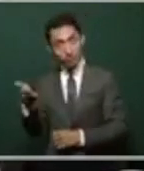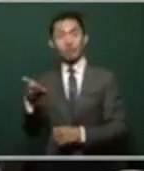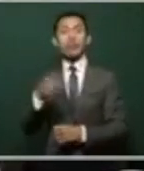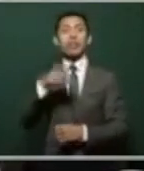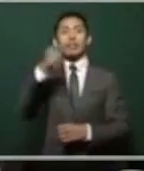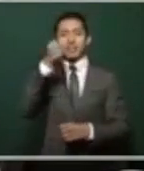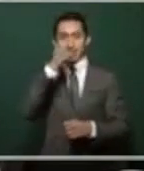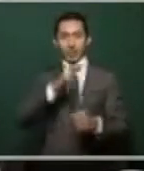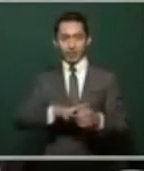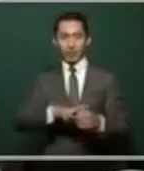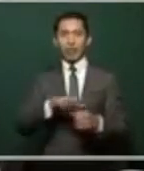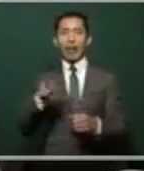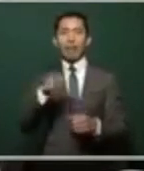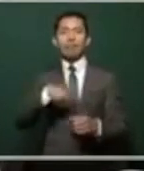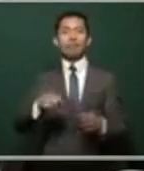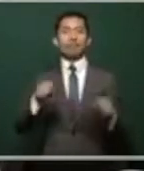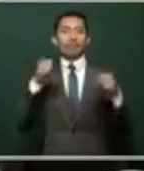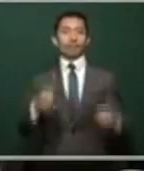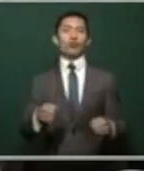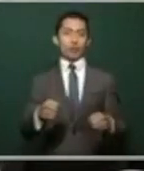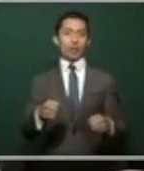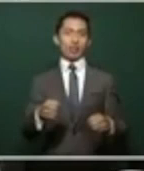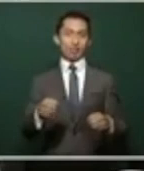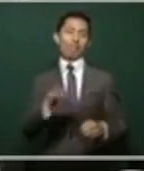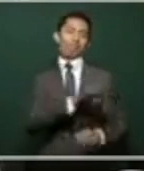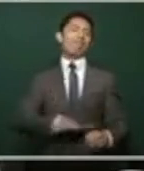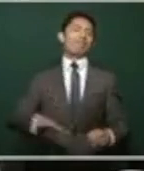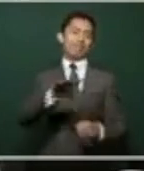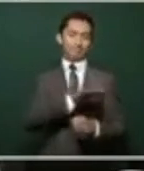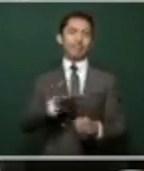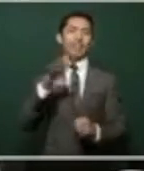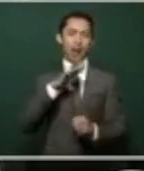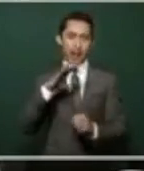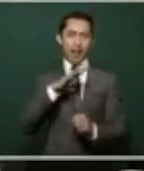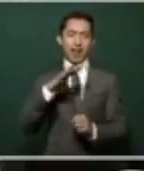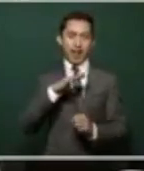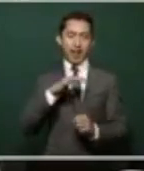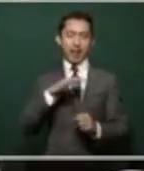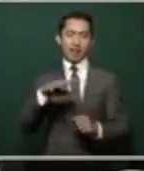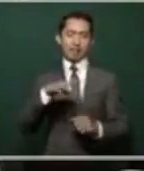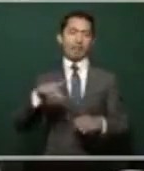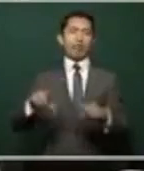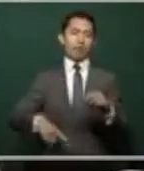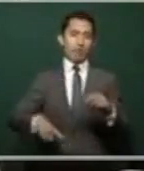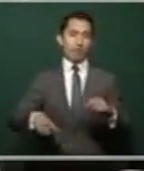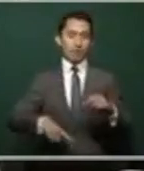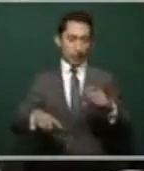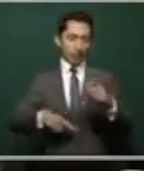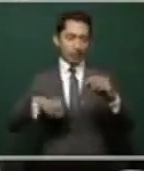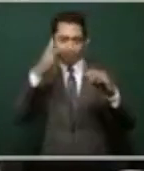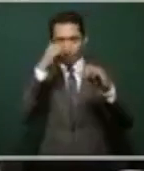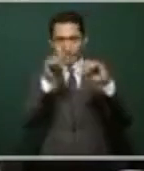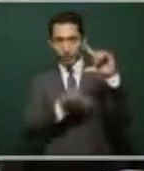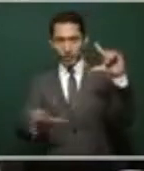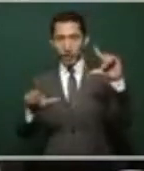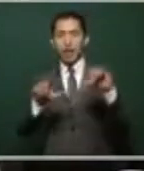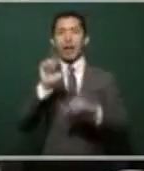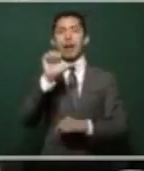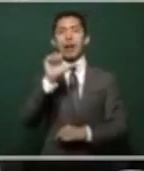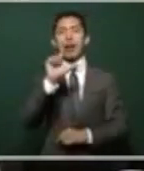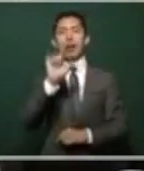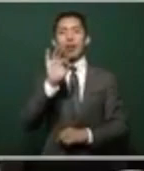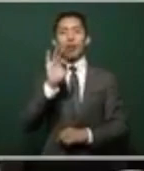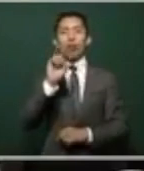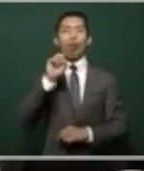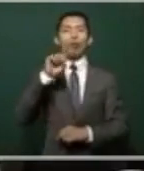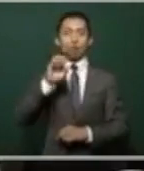señor secretario de Seguridad Pública del Gobierno de la República, Alfonso Durazo,